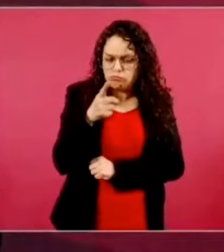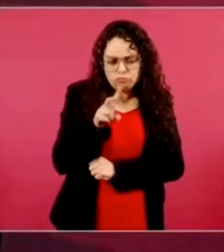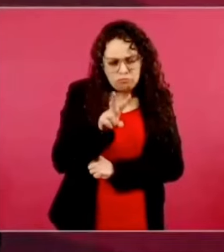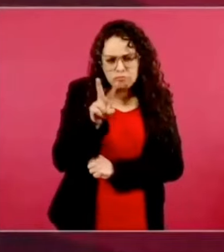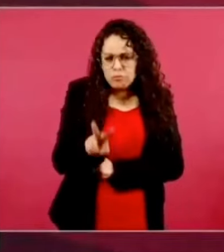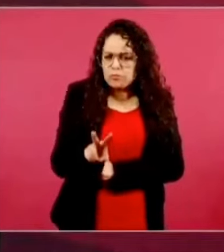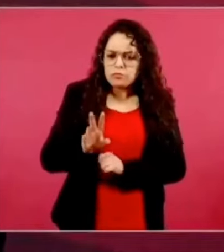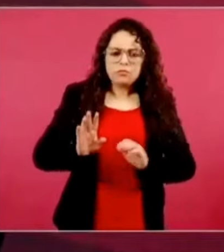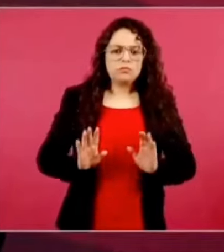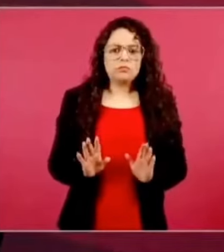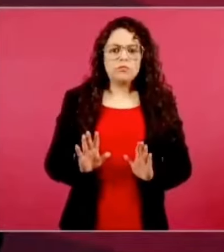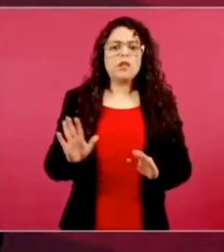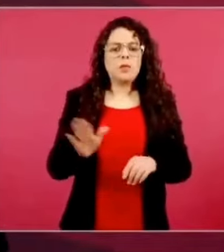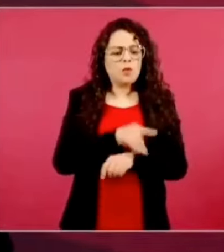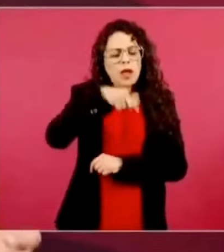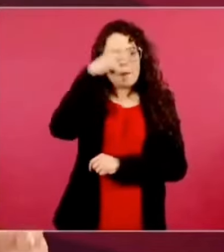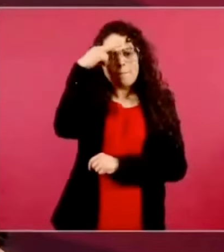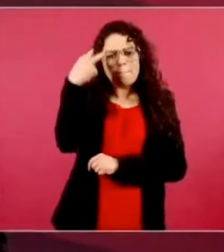Y